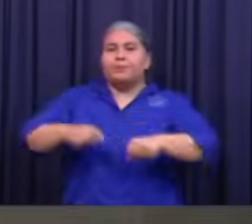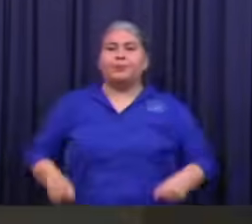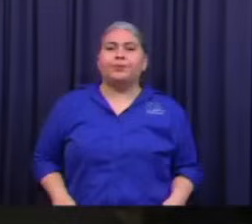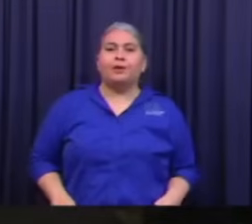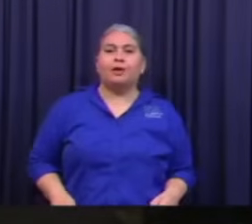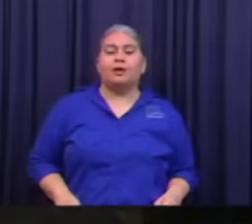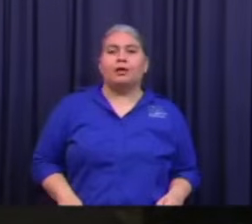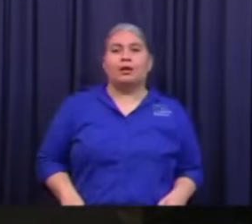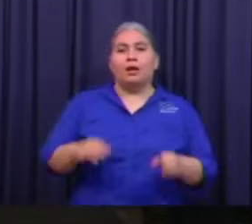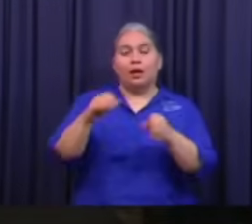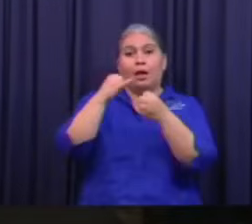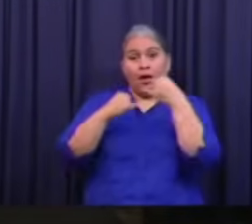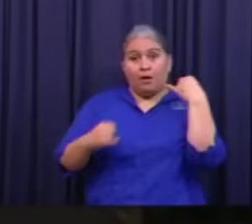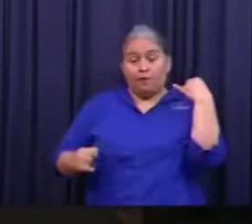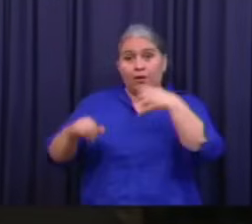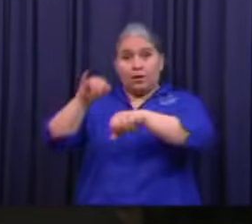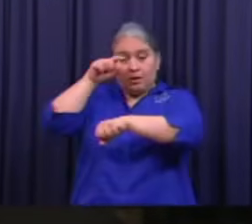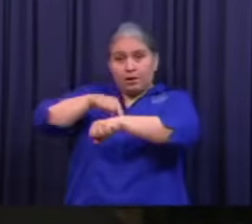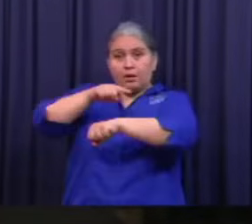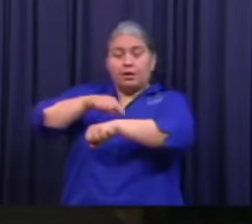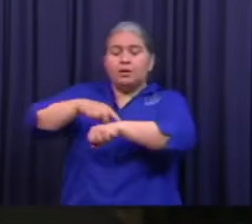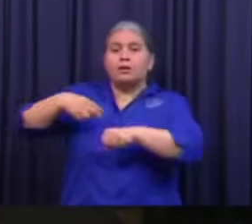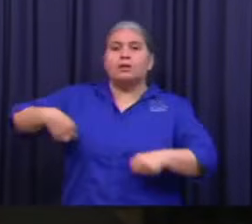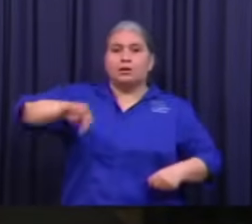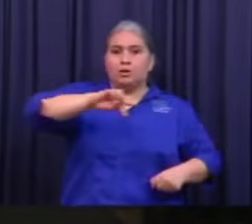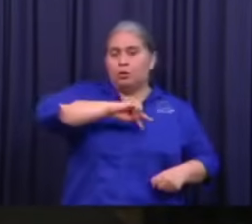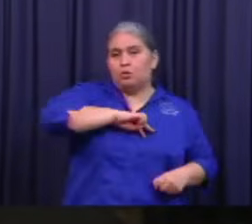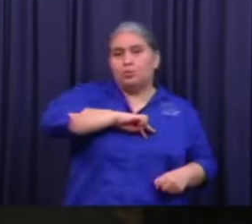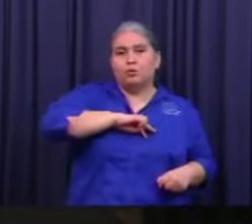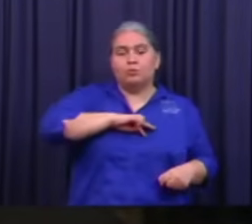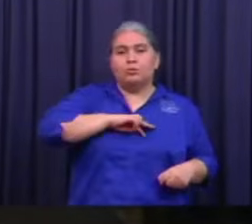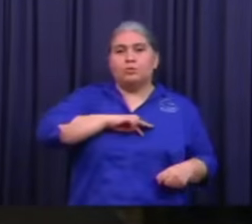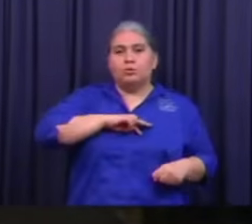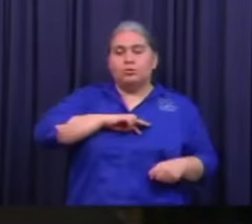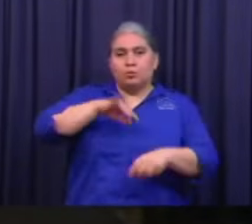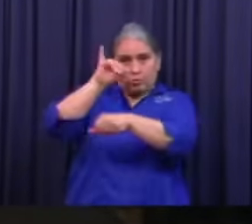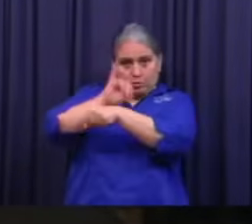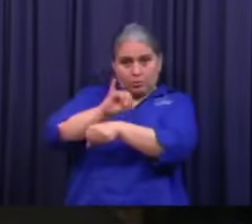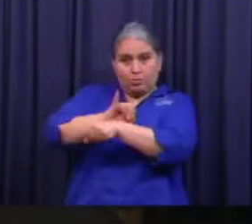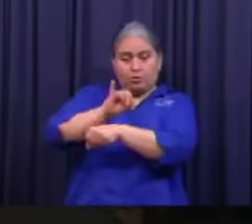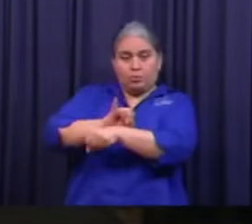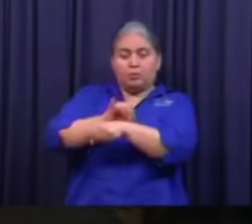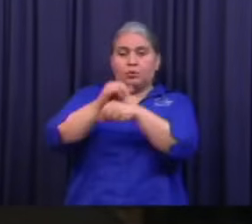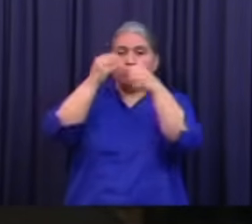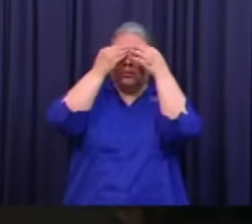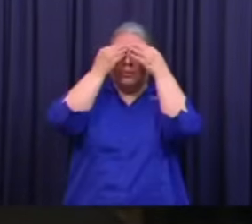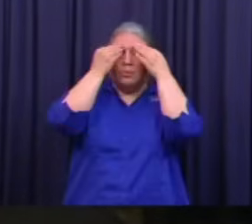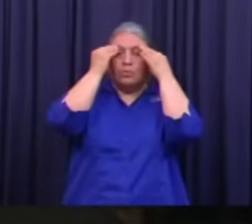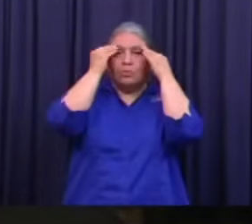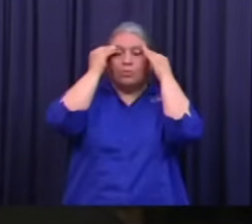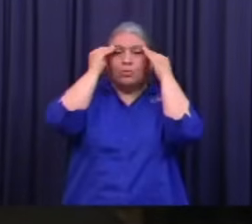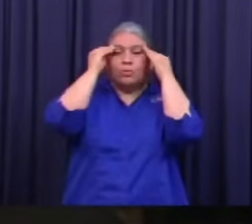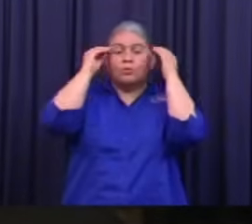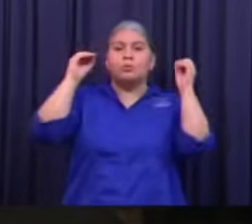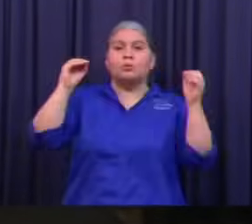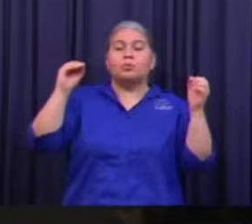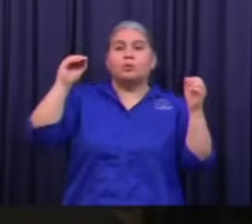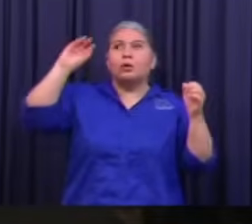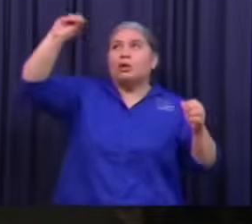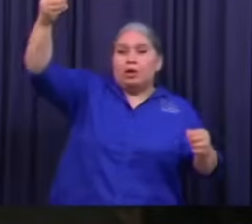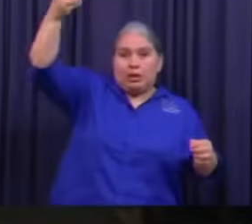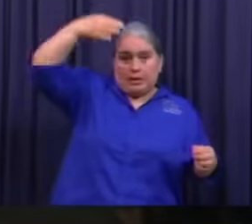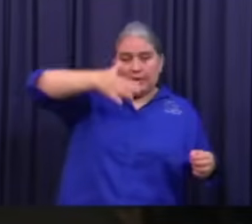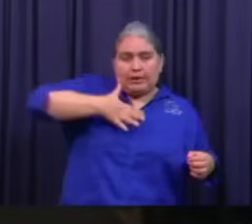tremenda en el final del tiempo nosotros somos los que tenemos los que vamos a ser alcanzados con la